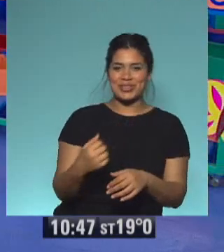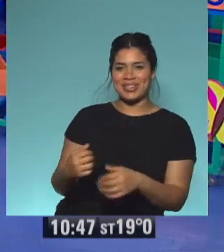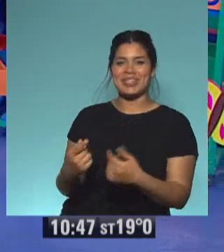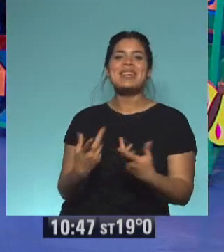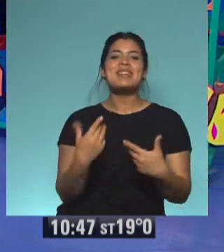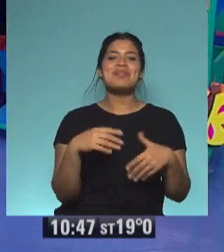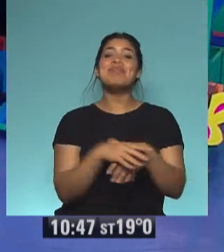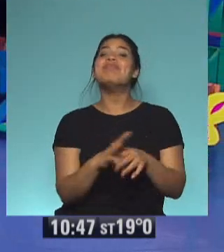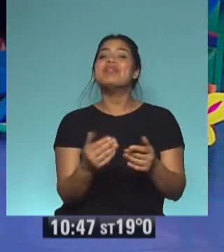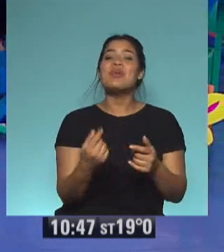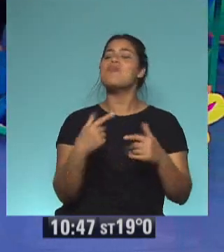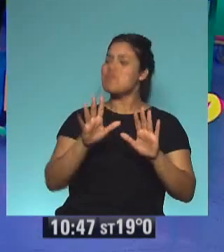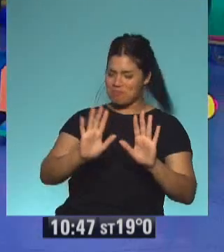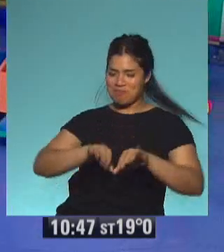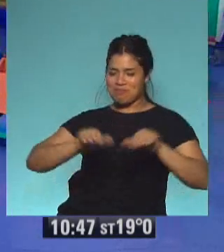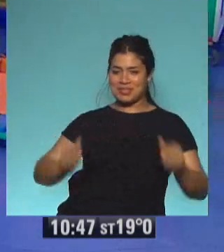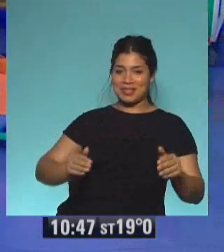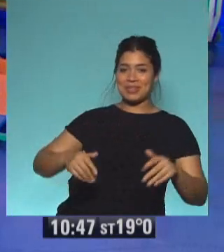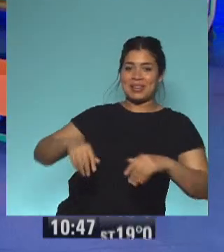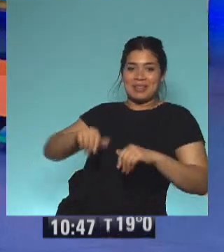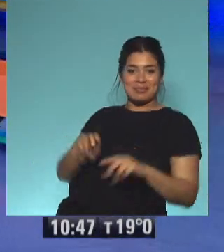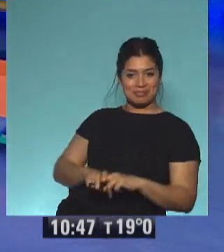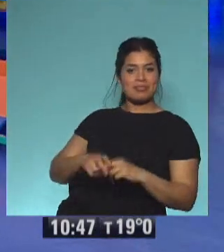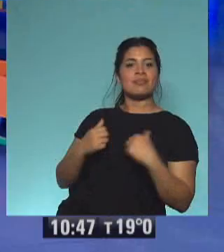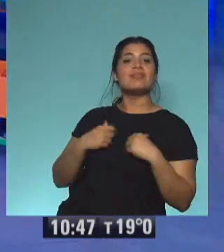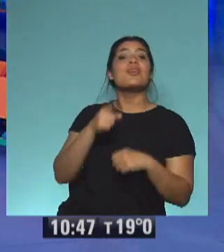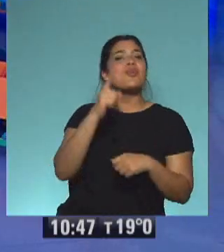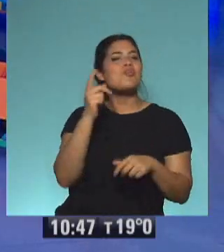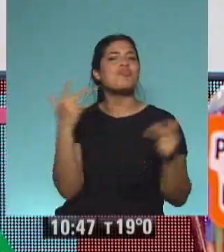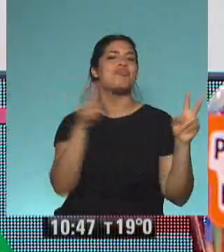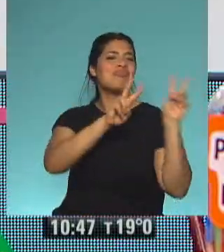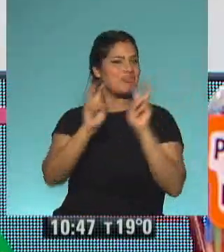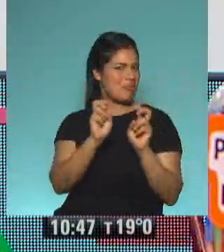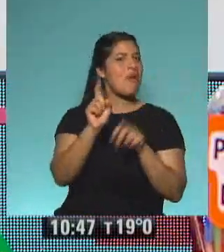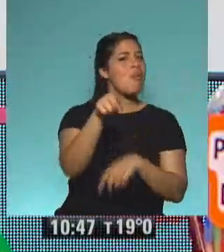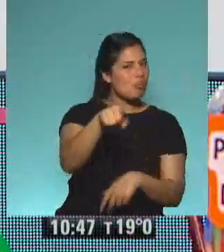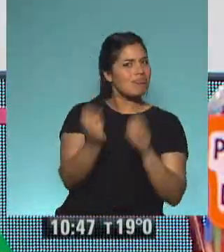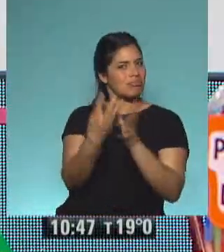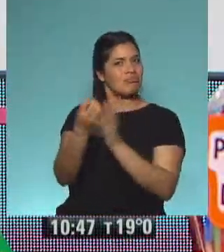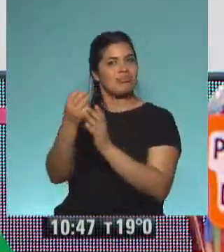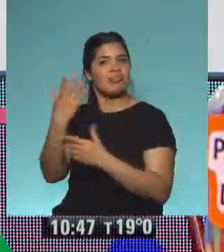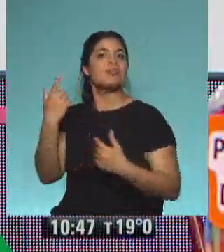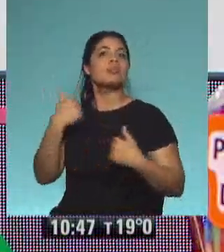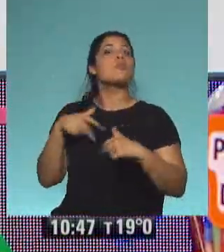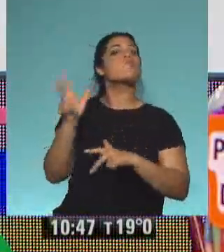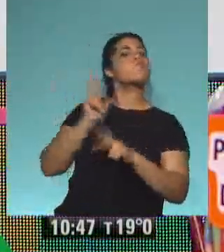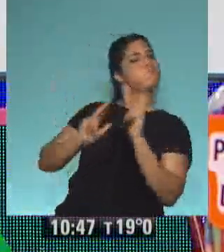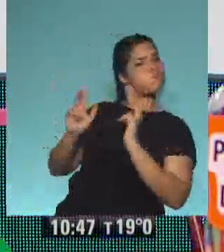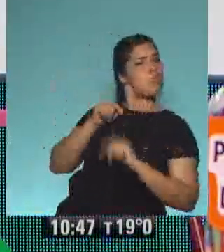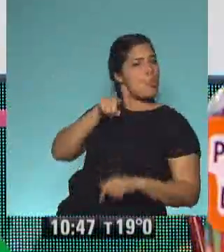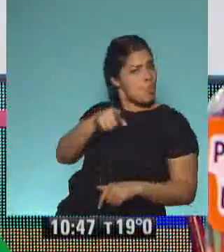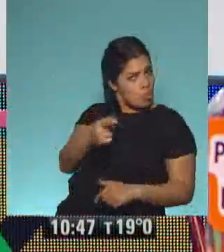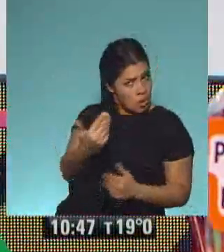sí. ¡Oh, qué ruido! Bien, me asusté. Estábamos hablando de sus inventos, Leonardo. A mí me dijeron que usted inventó